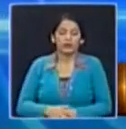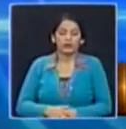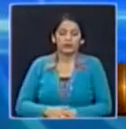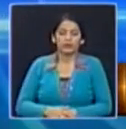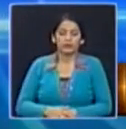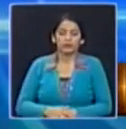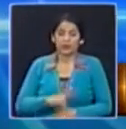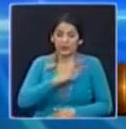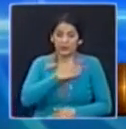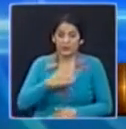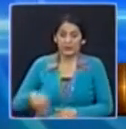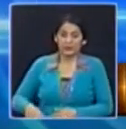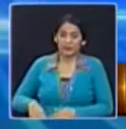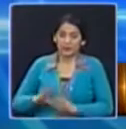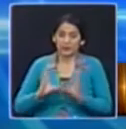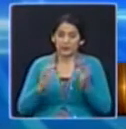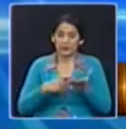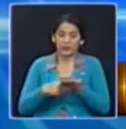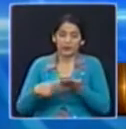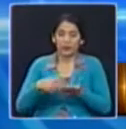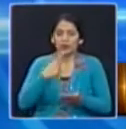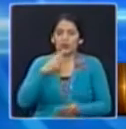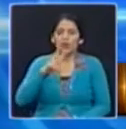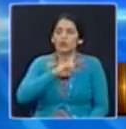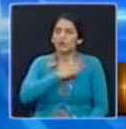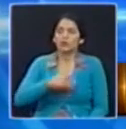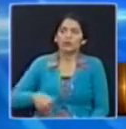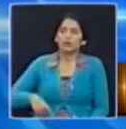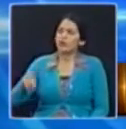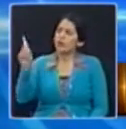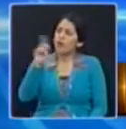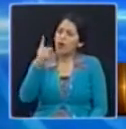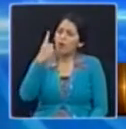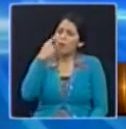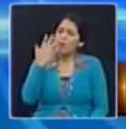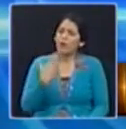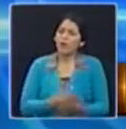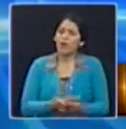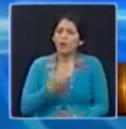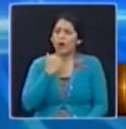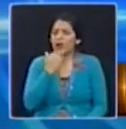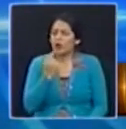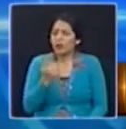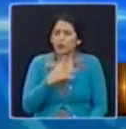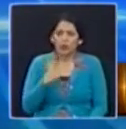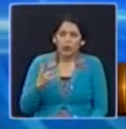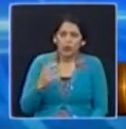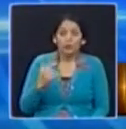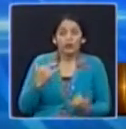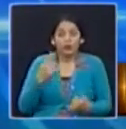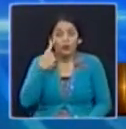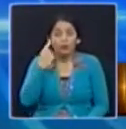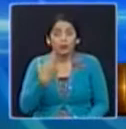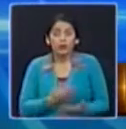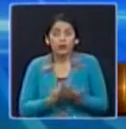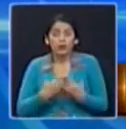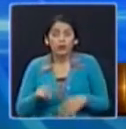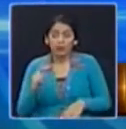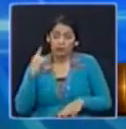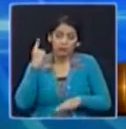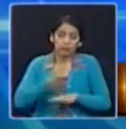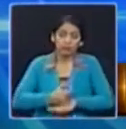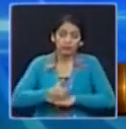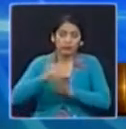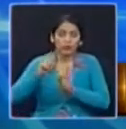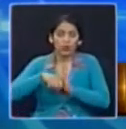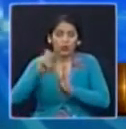Fiscalización decía, defendía al segundo mandatario, decía que no había pruebas contra él. Hoy ya hay una sentencia. Entonces, si